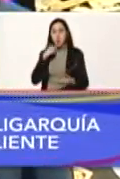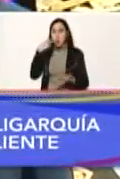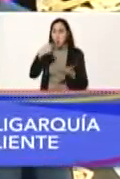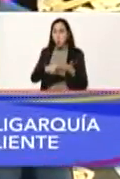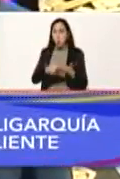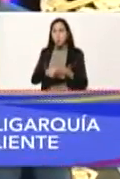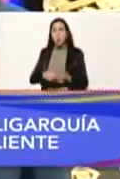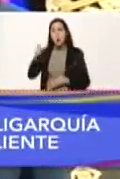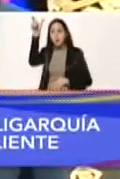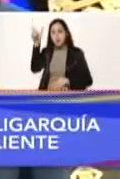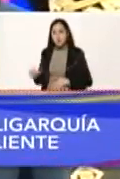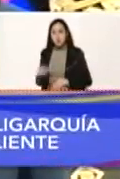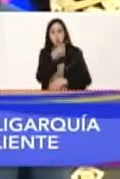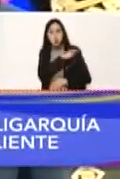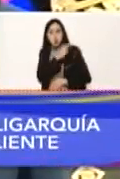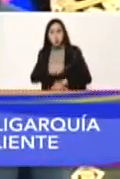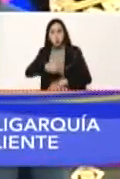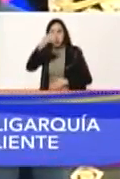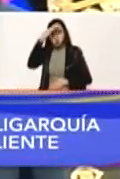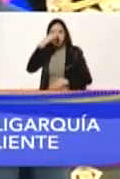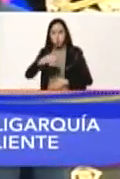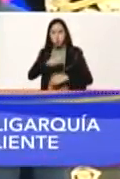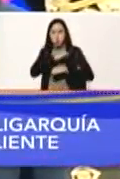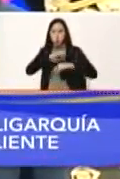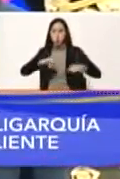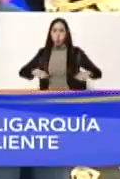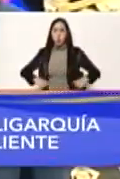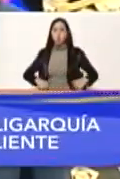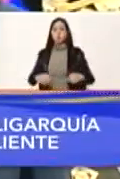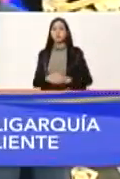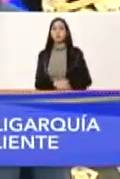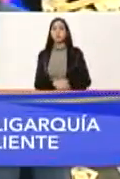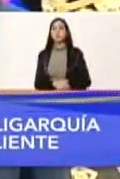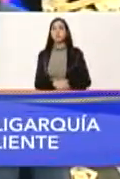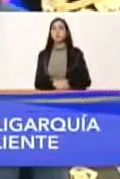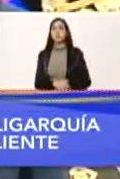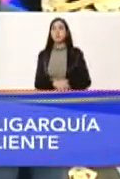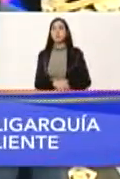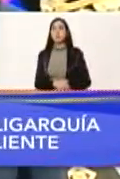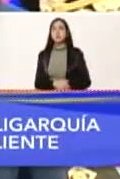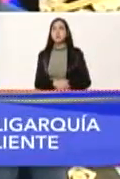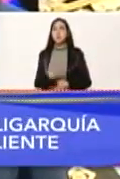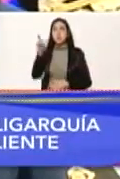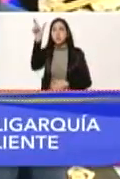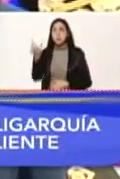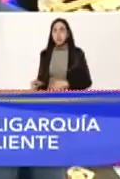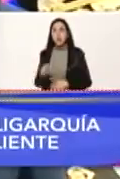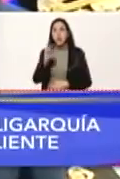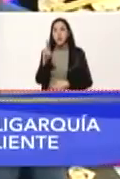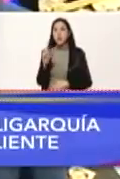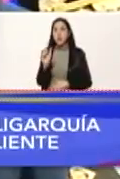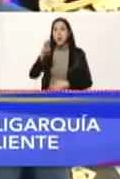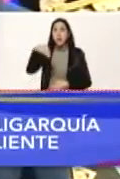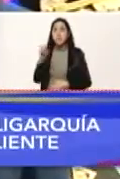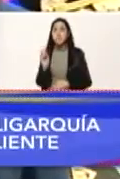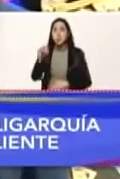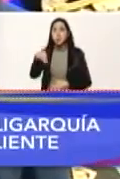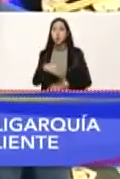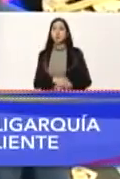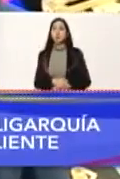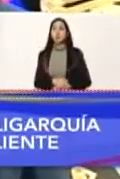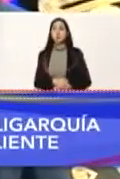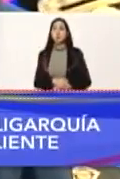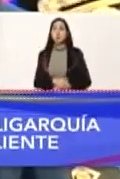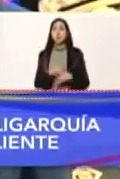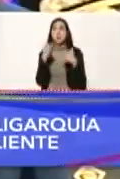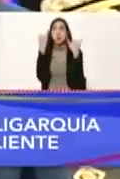comandante general del ejército al mayor general Félix Ramón Osorio, que hasta el día